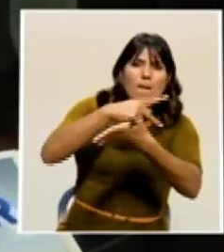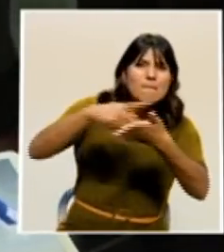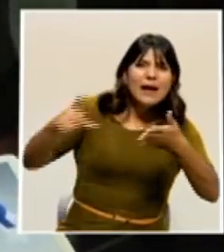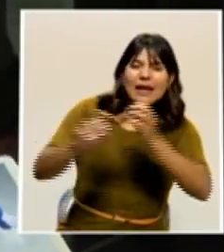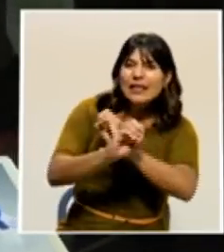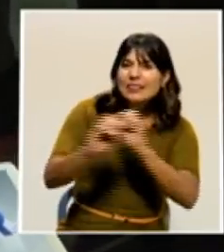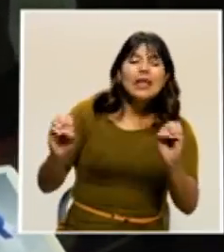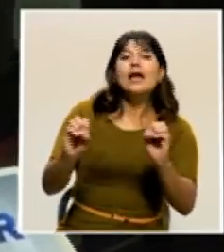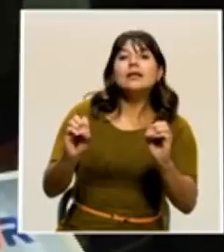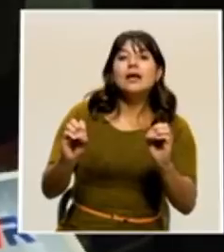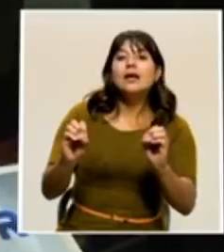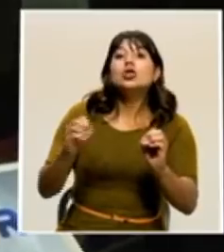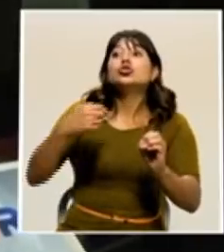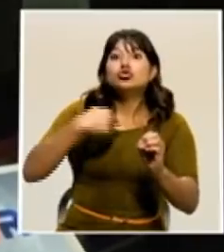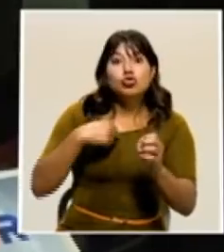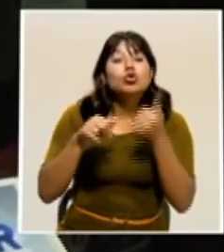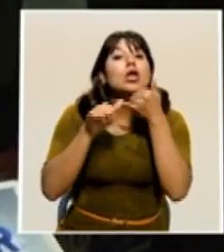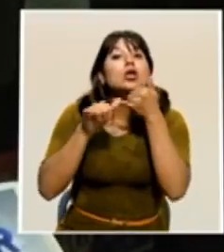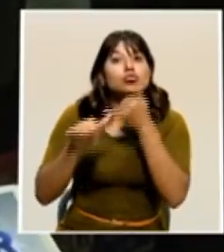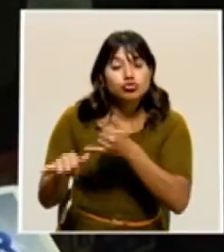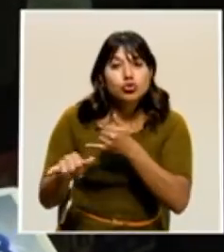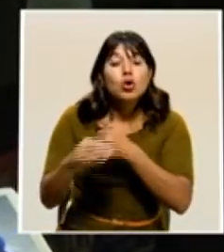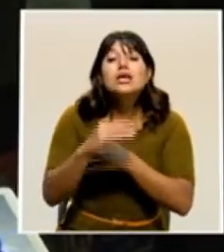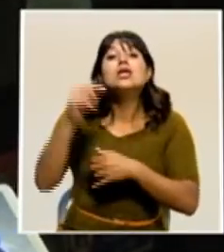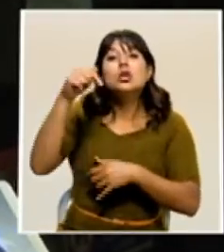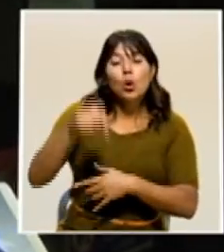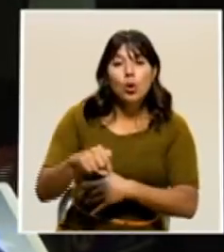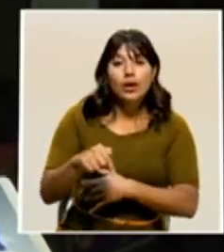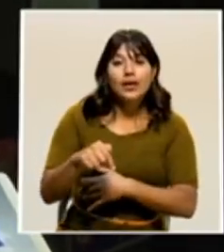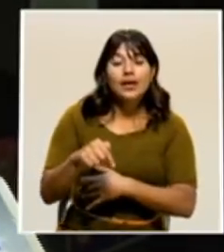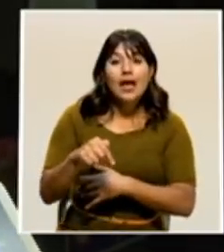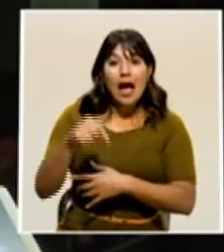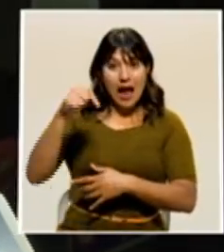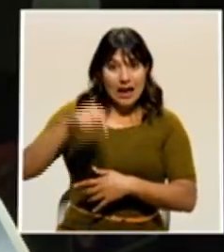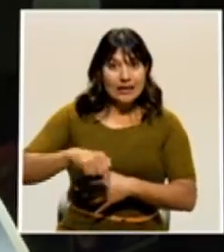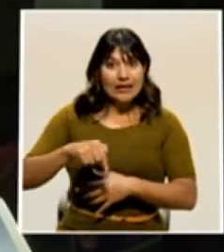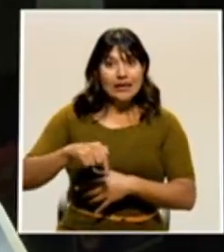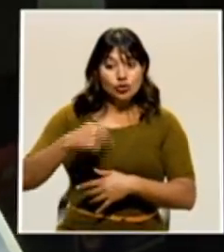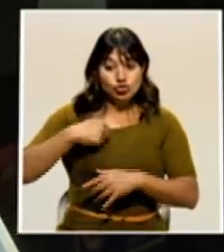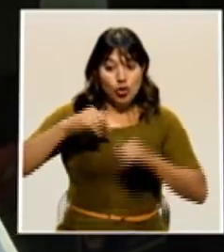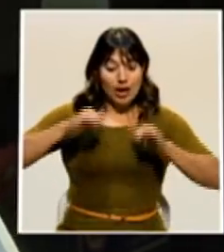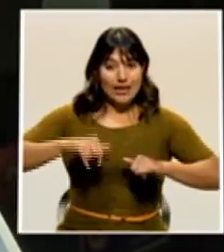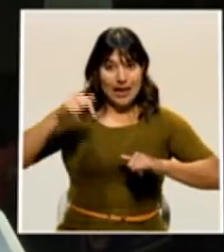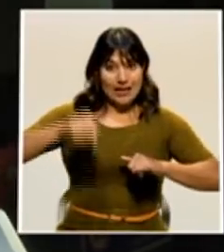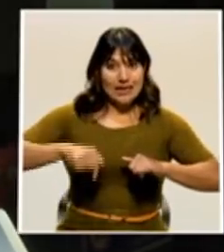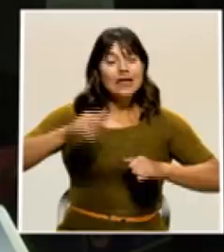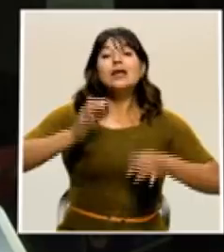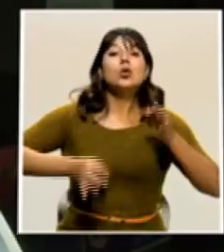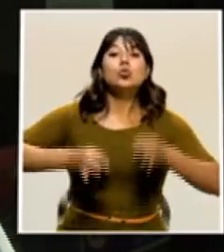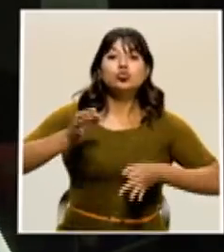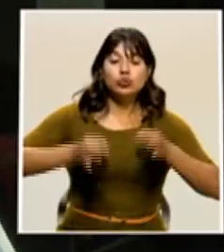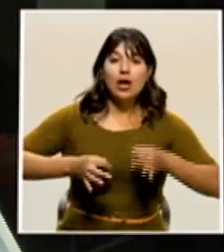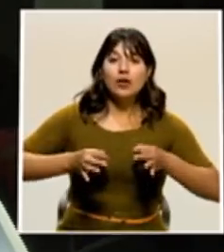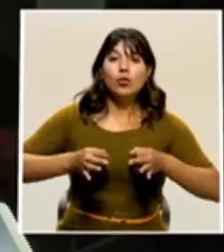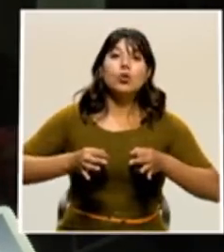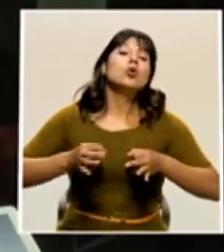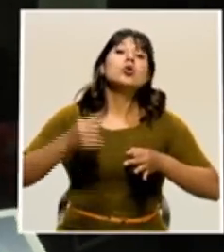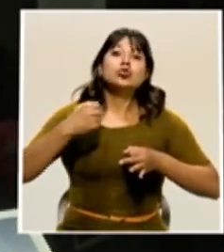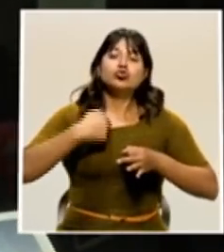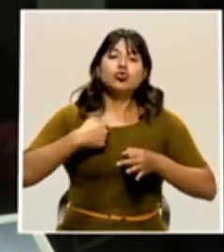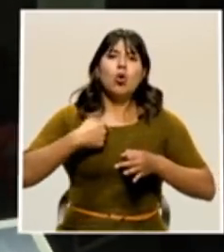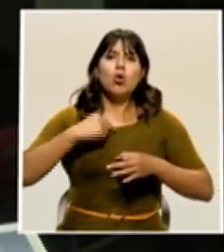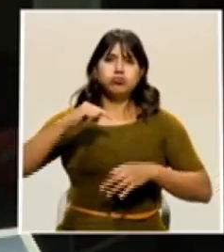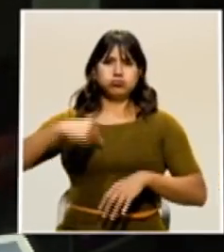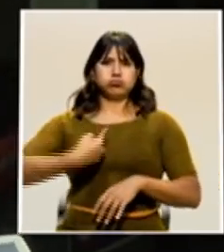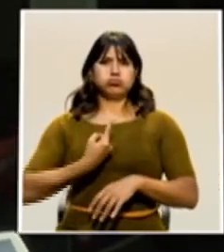cuentas. Pues lo denuncié y hoy en día, aquí donde estoy, en este juzgado, a pesar de ser víctima